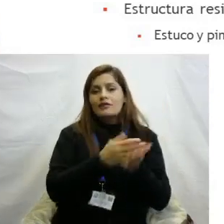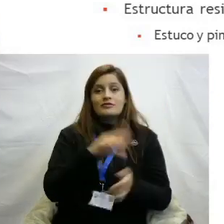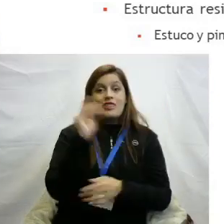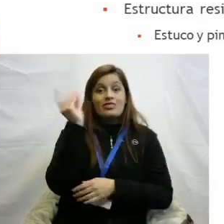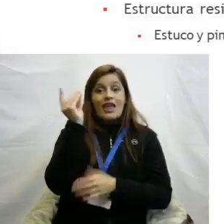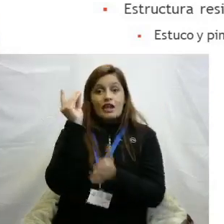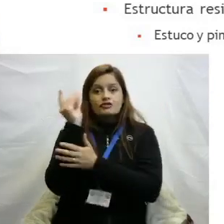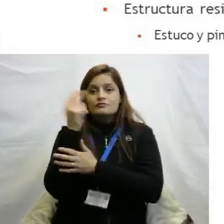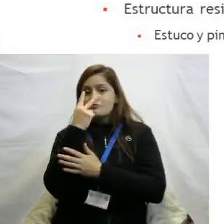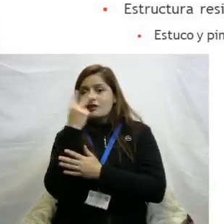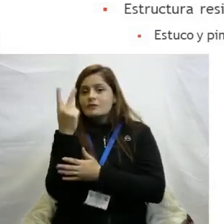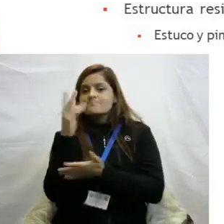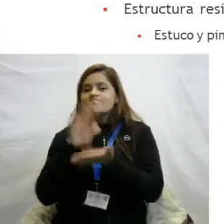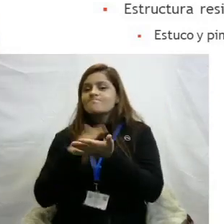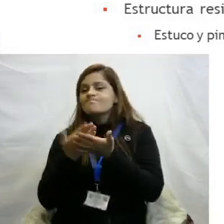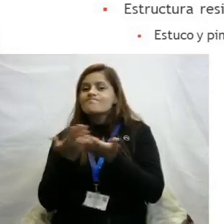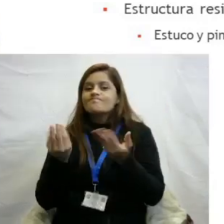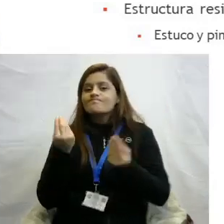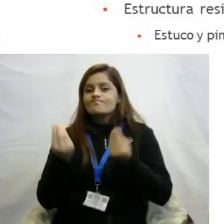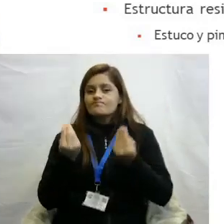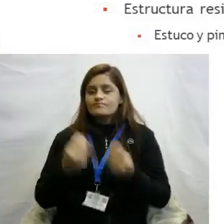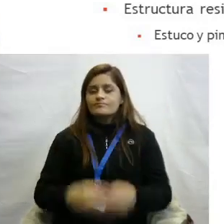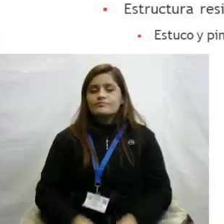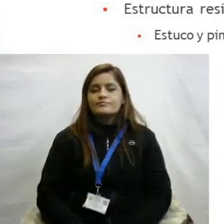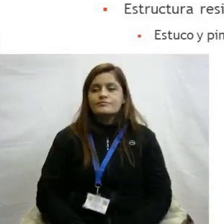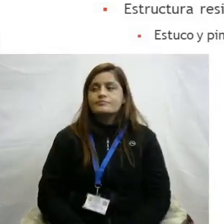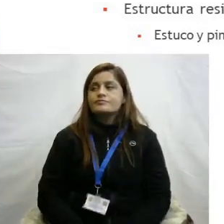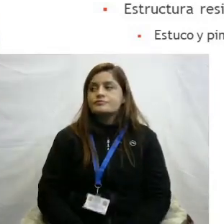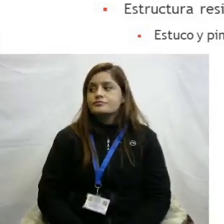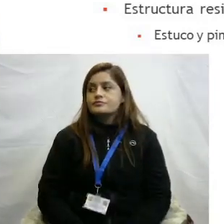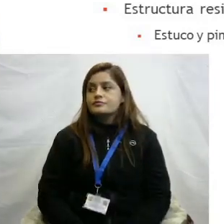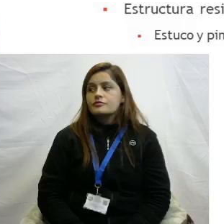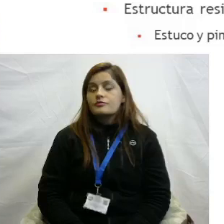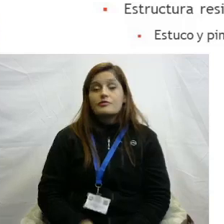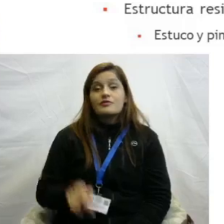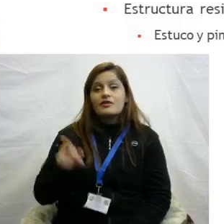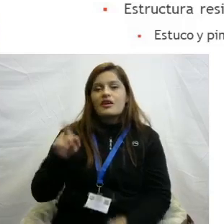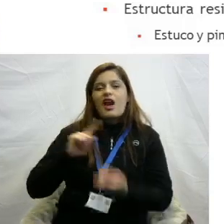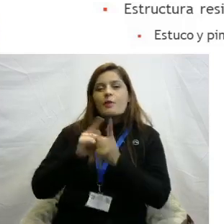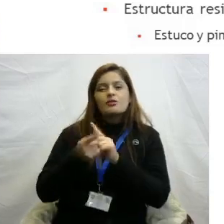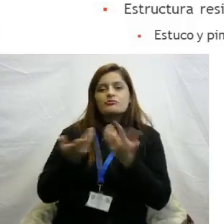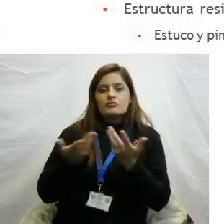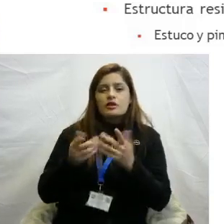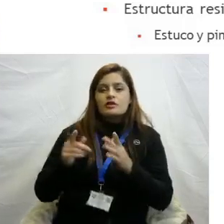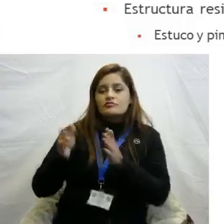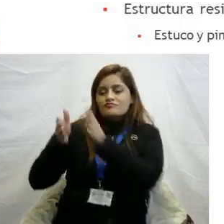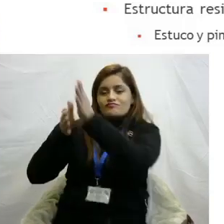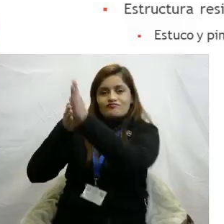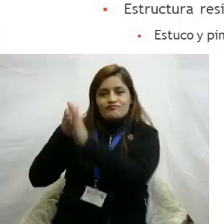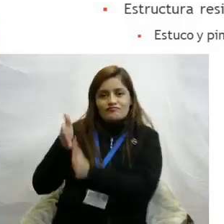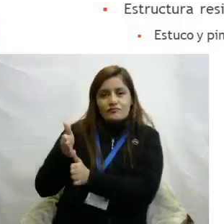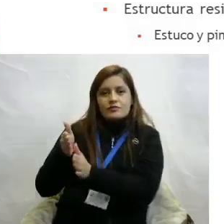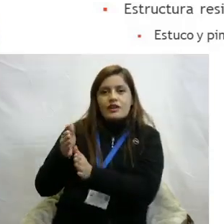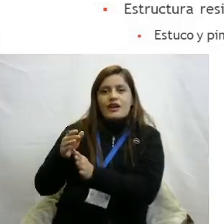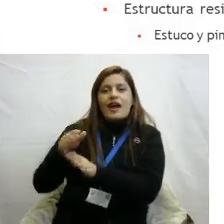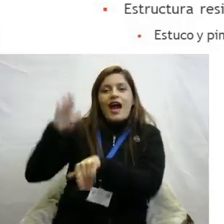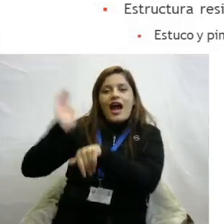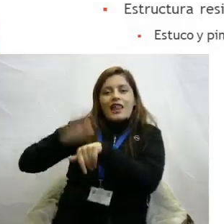podría quedar. Este cambio completo de cubierta implicaría aislación térmica, los aleros, los